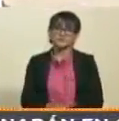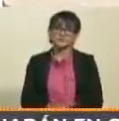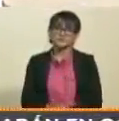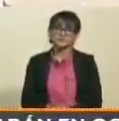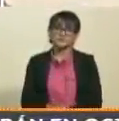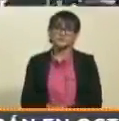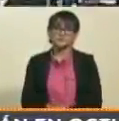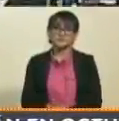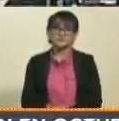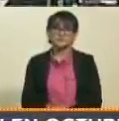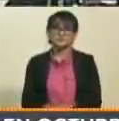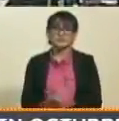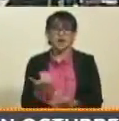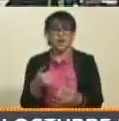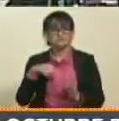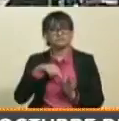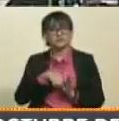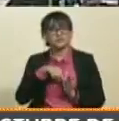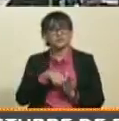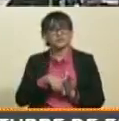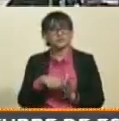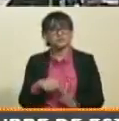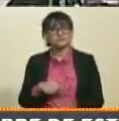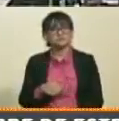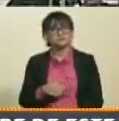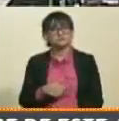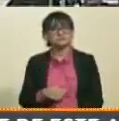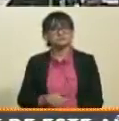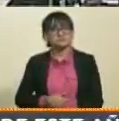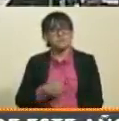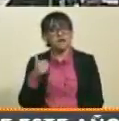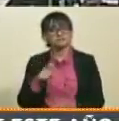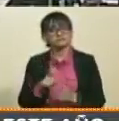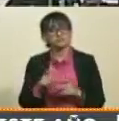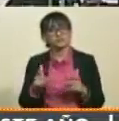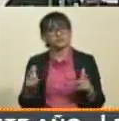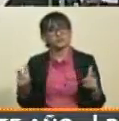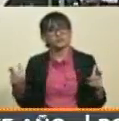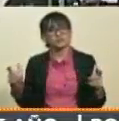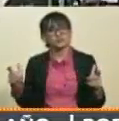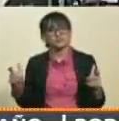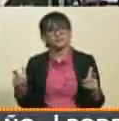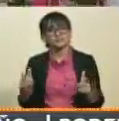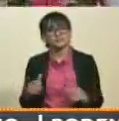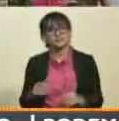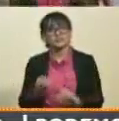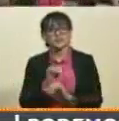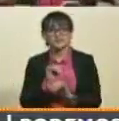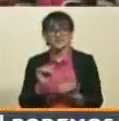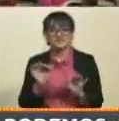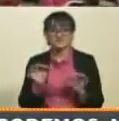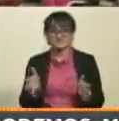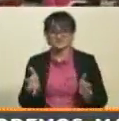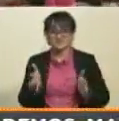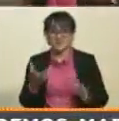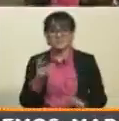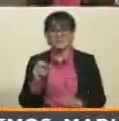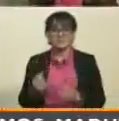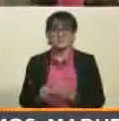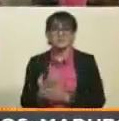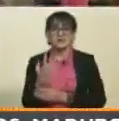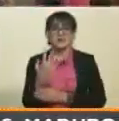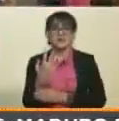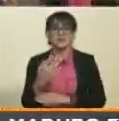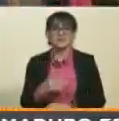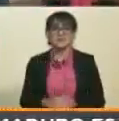que vamos a profundizar, ampliar, después de la gran victoria del 20 de mayo.